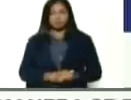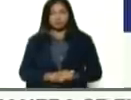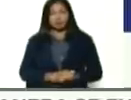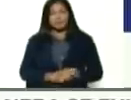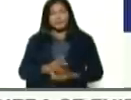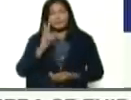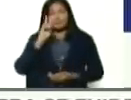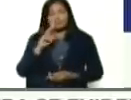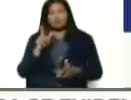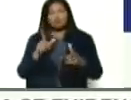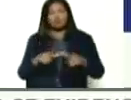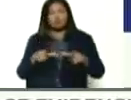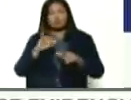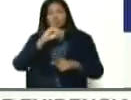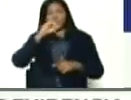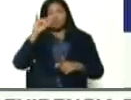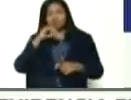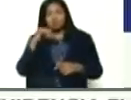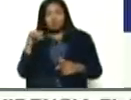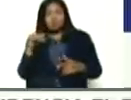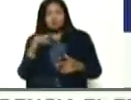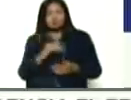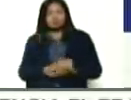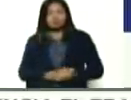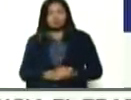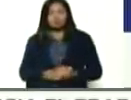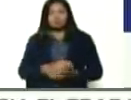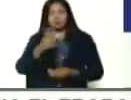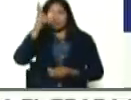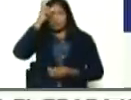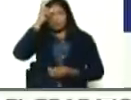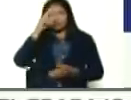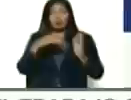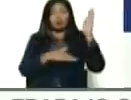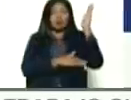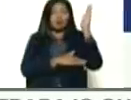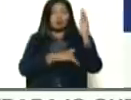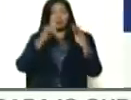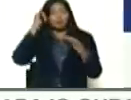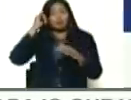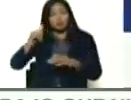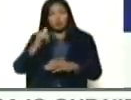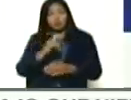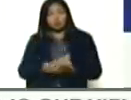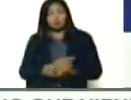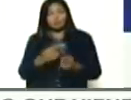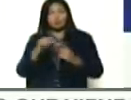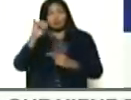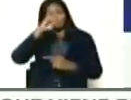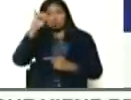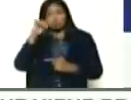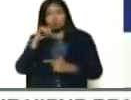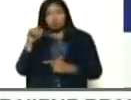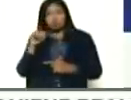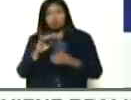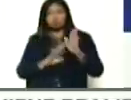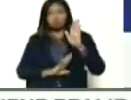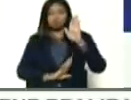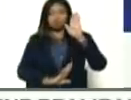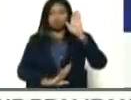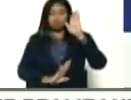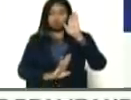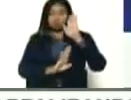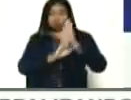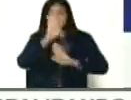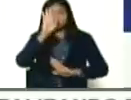en el zulia falcón lara yaracuy pero el zulia sobre todo tuvo un crecimiento